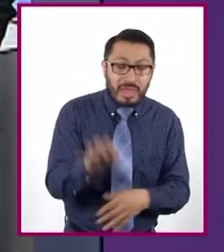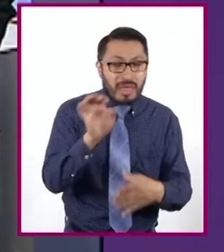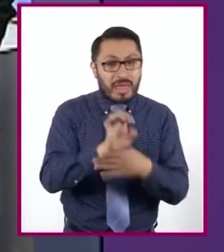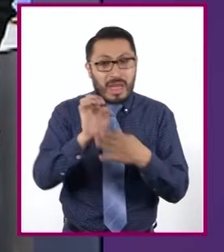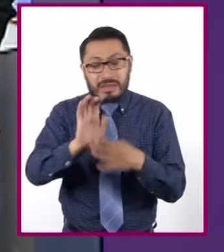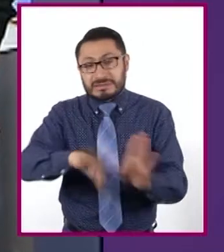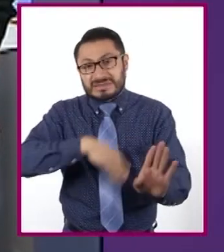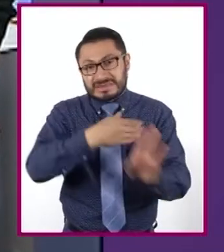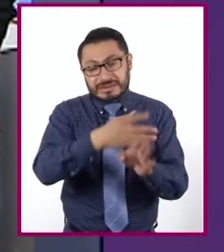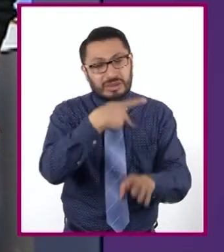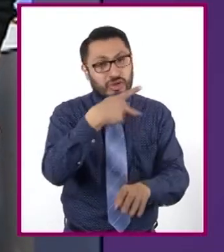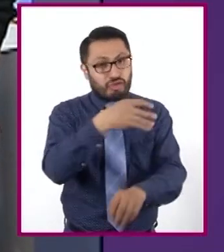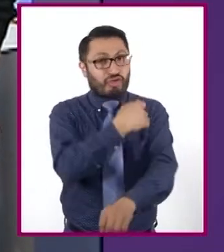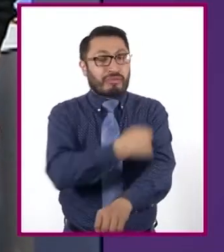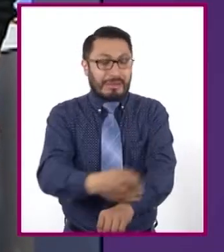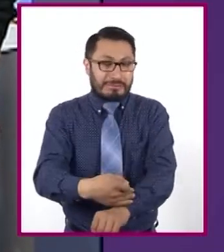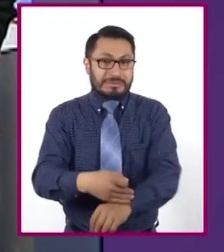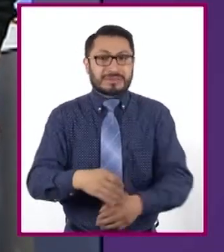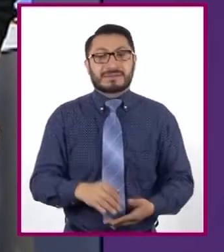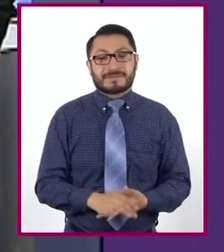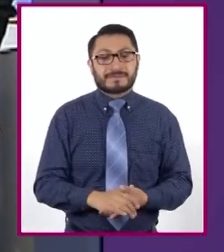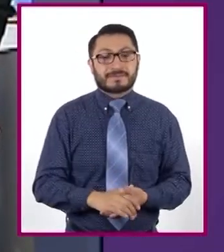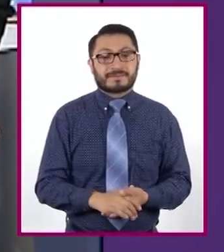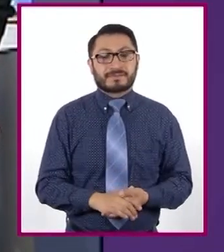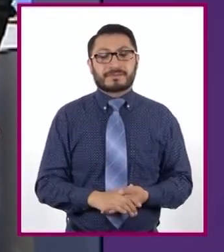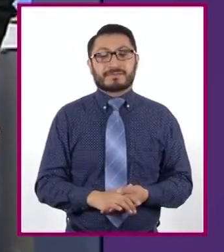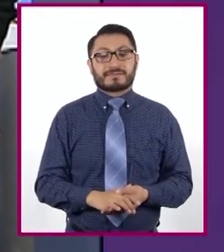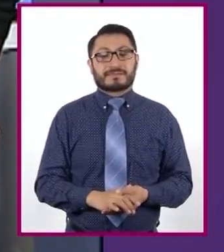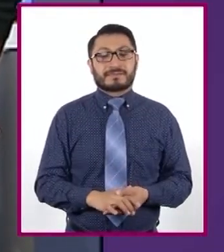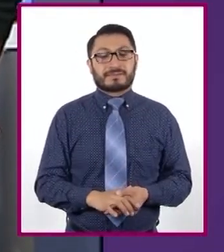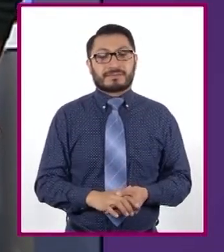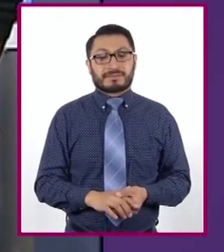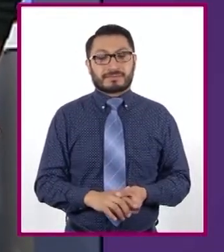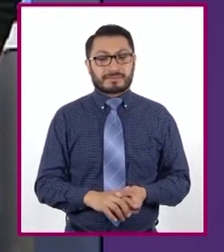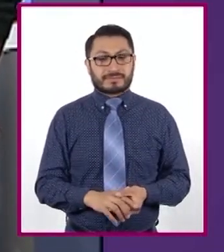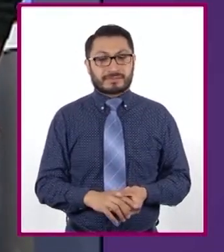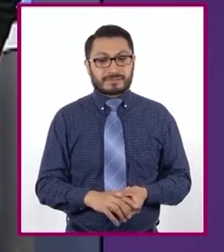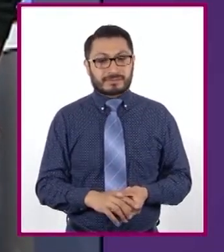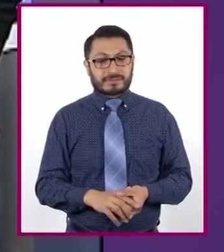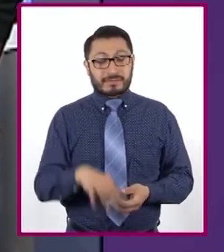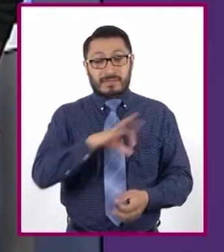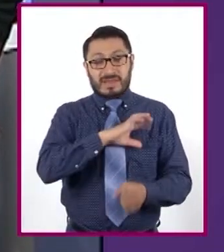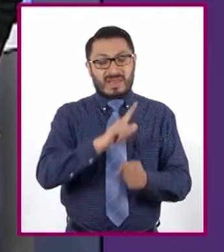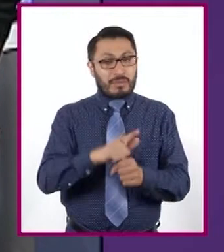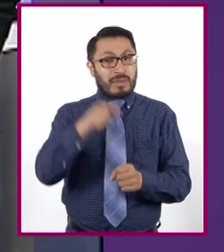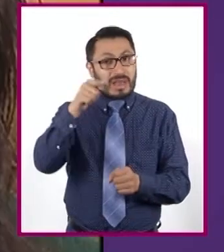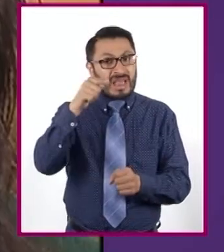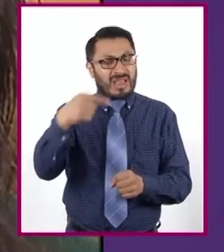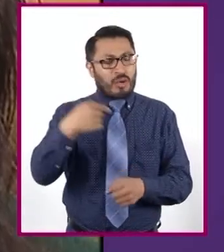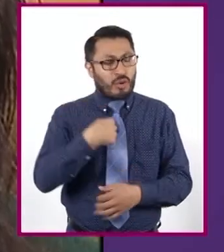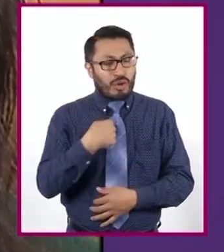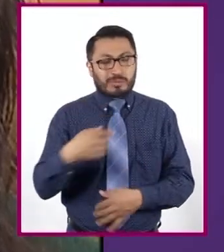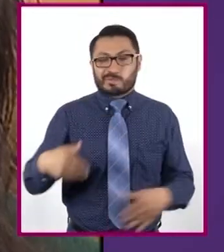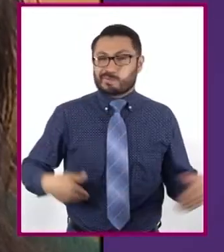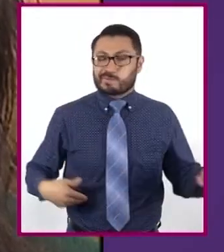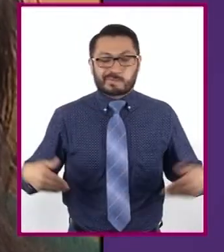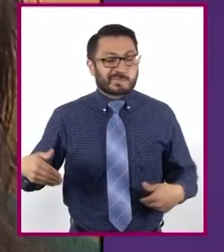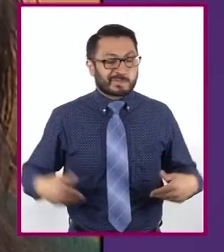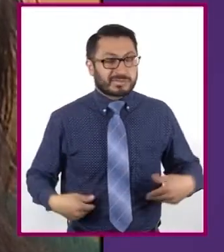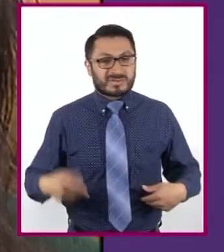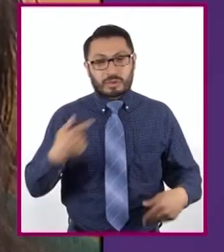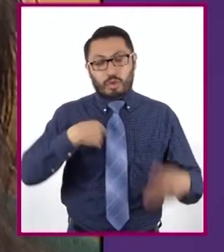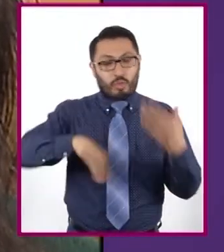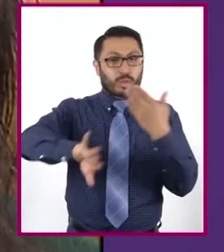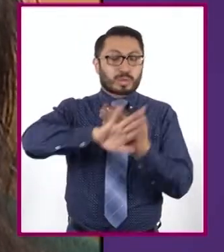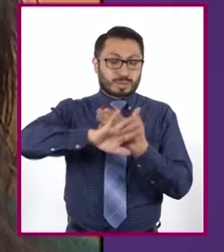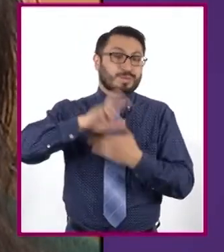que vender de droga, marihuana, etcétera. Y en especial eso es lo que me molesta y me afecta